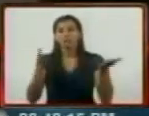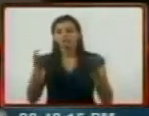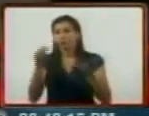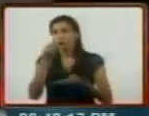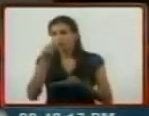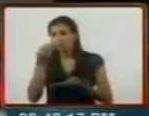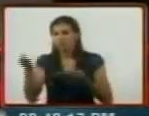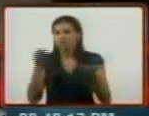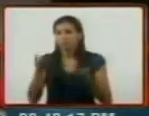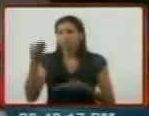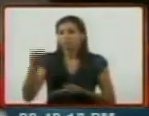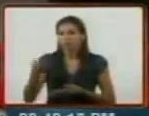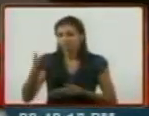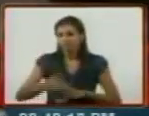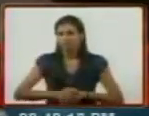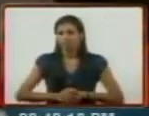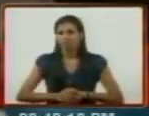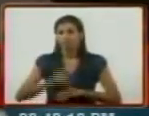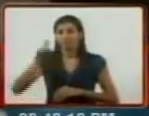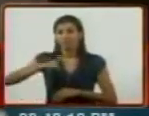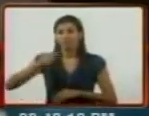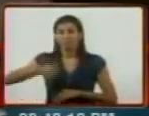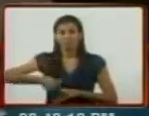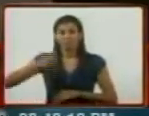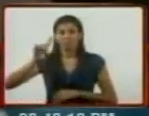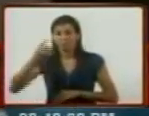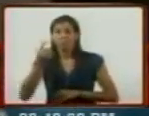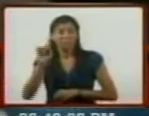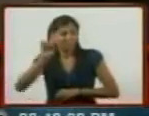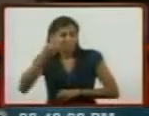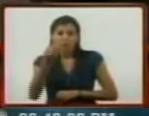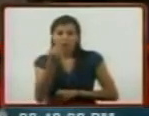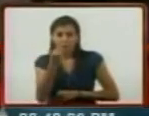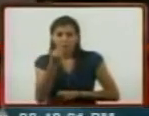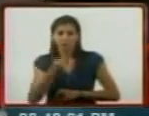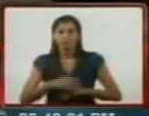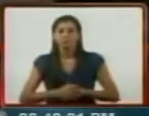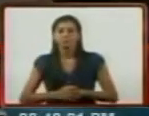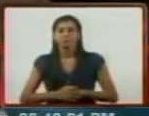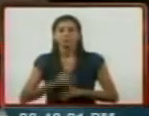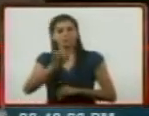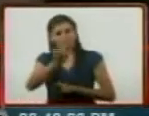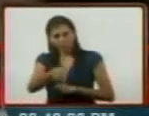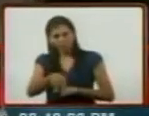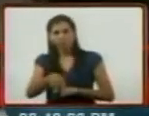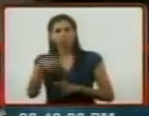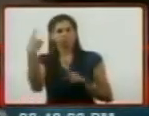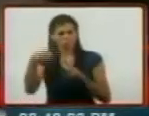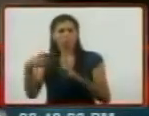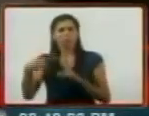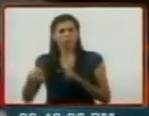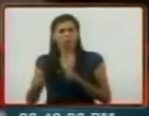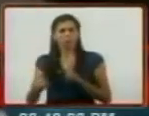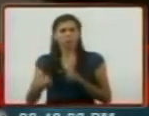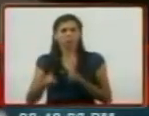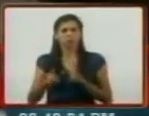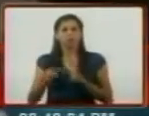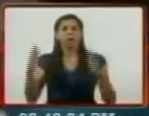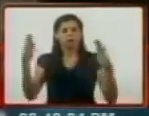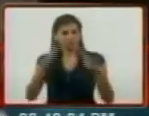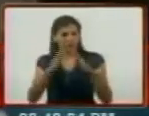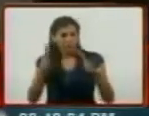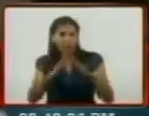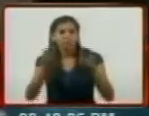pueblo venezolano, sus necesidades fundamentales. El alimento en primer lugar, pero por supuesto también allí está la vivienda, está